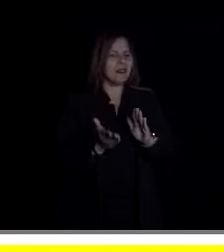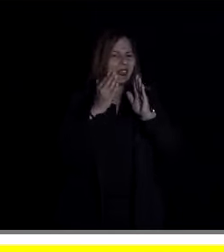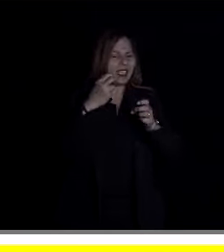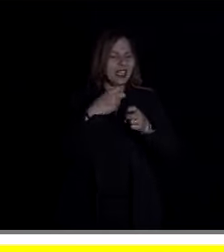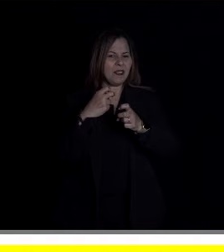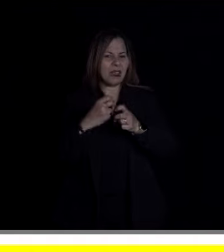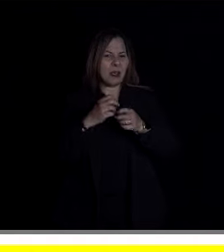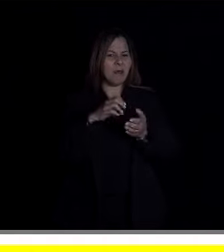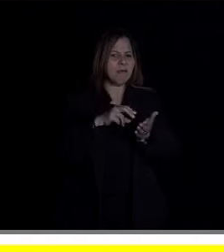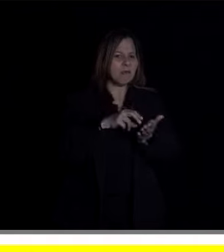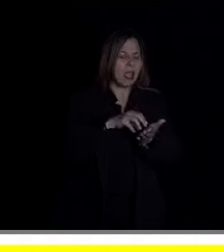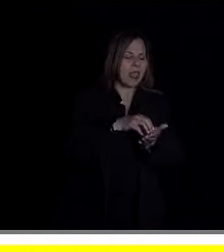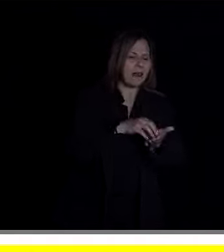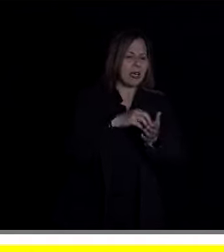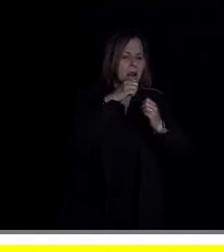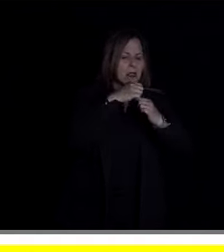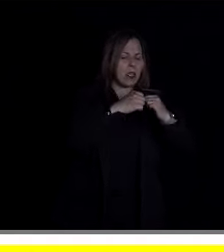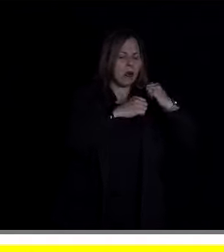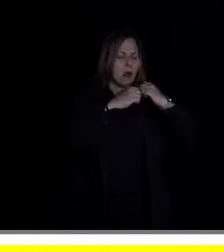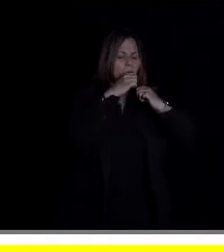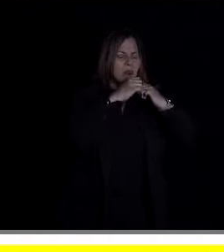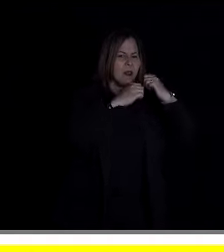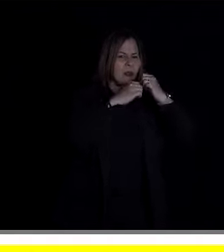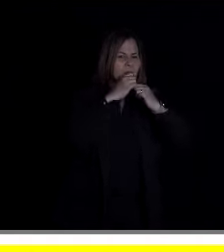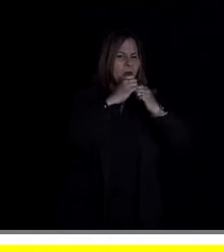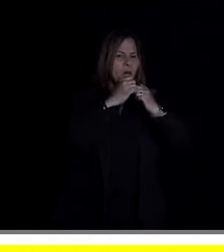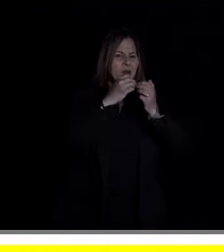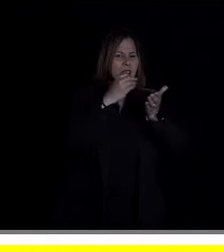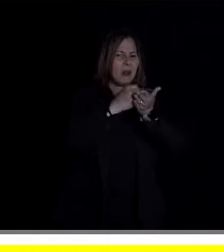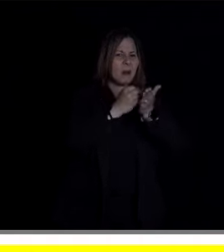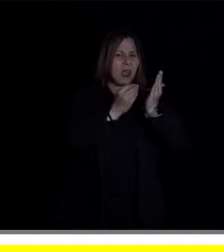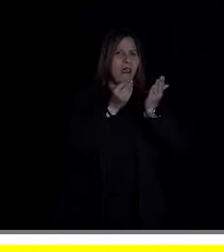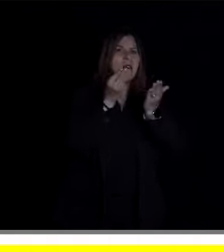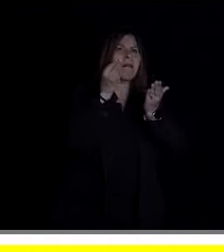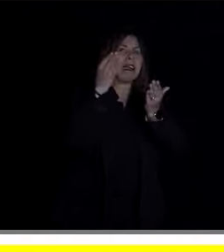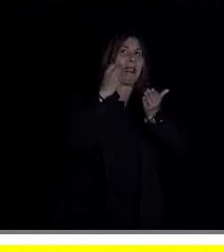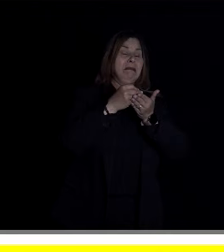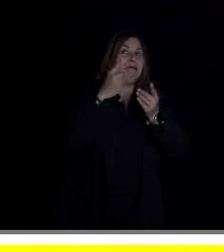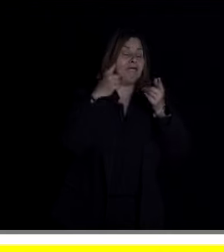de la infraestructura del país y los altos costos de hacer negocio en Puerto Rico, se hace